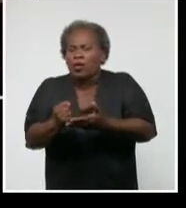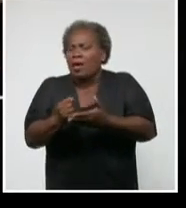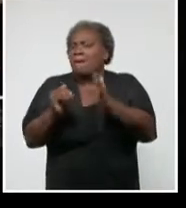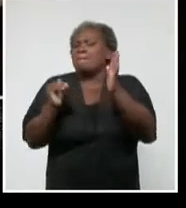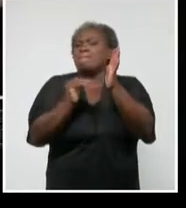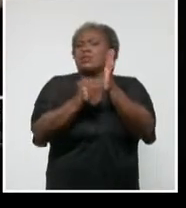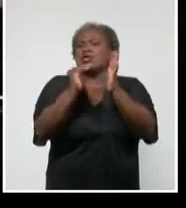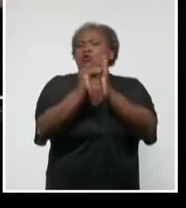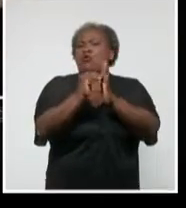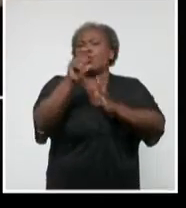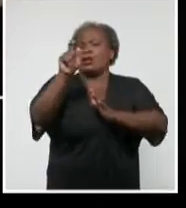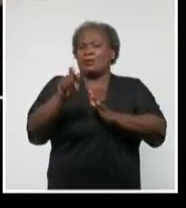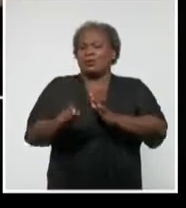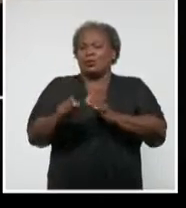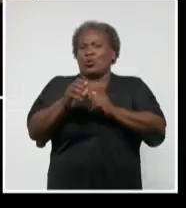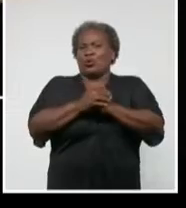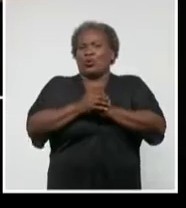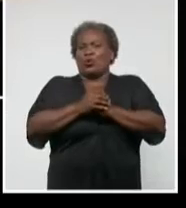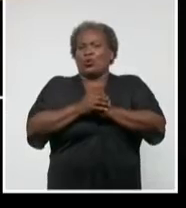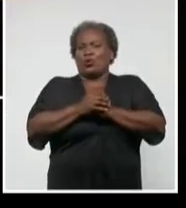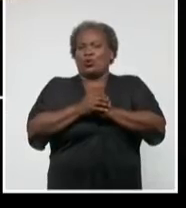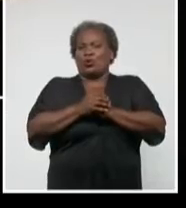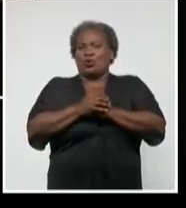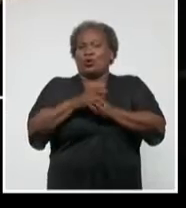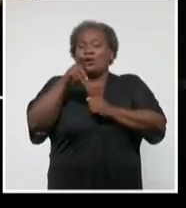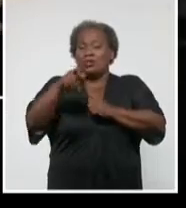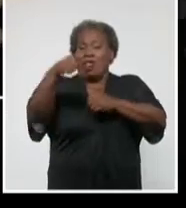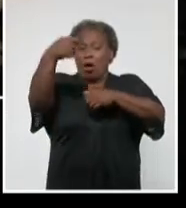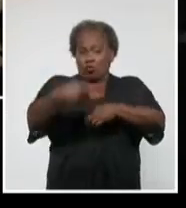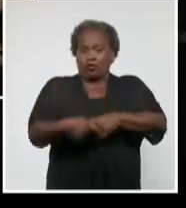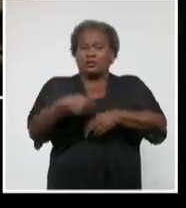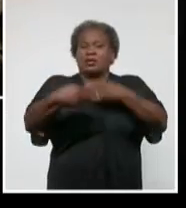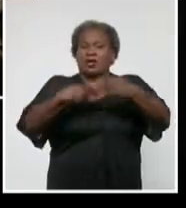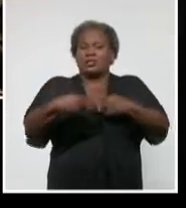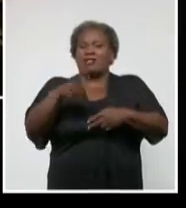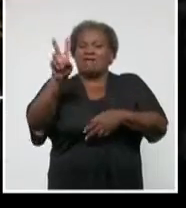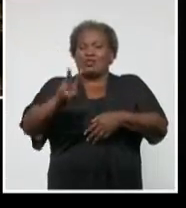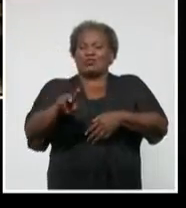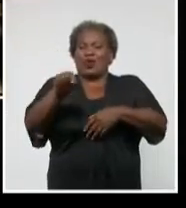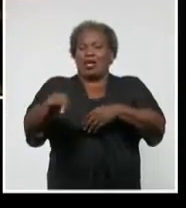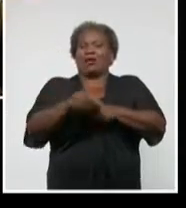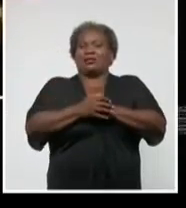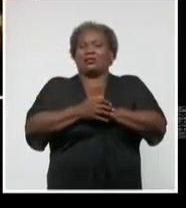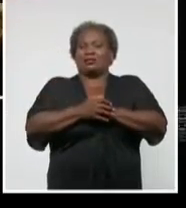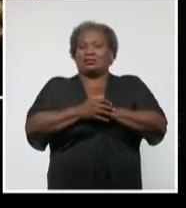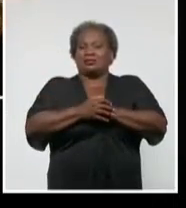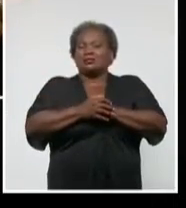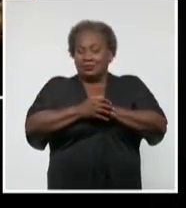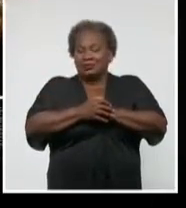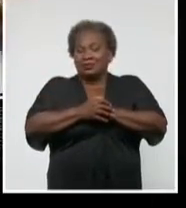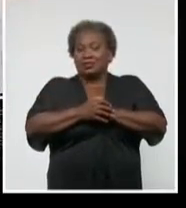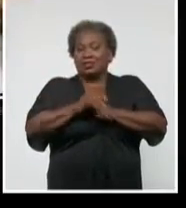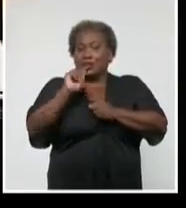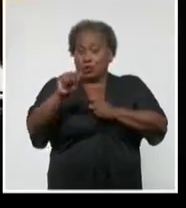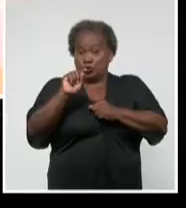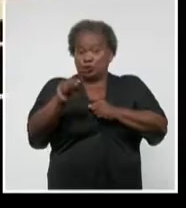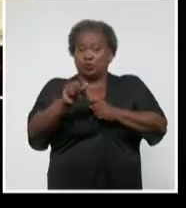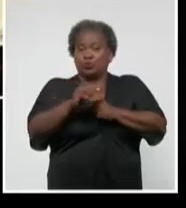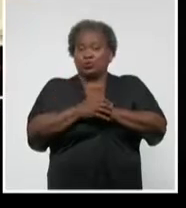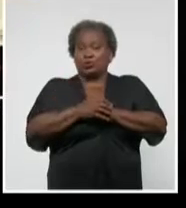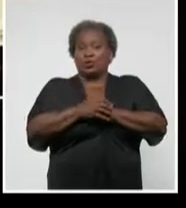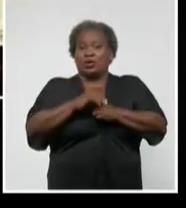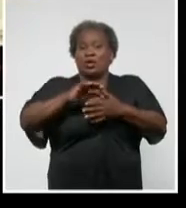de personas y a toda la justicia que hay que hacer en este país, en este hemisferio donde tú